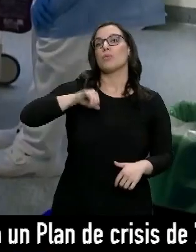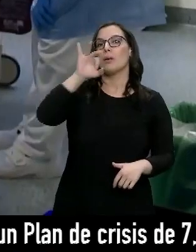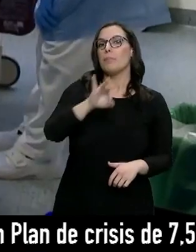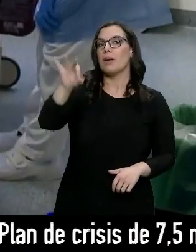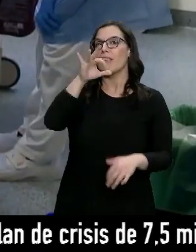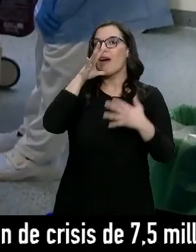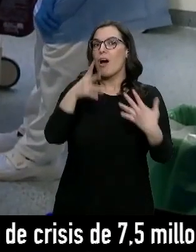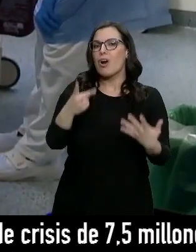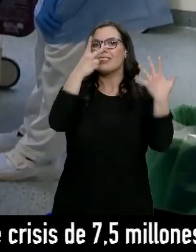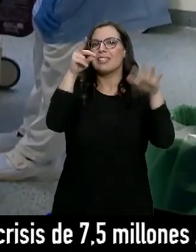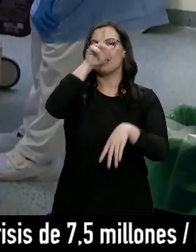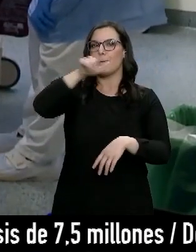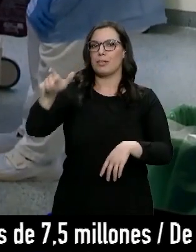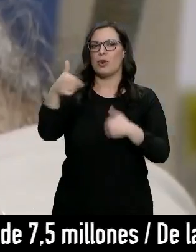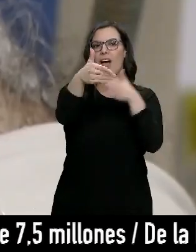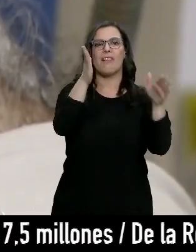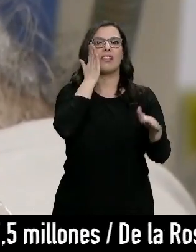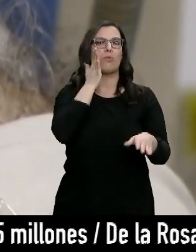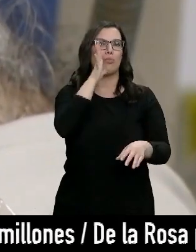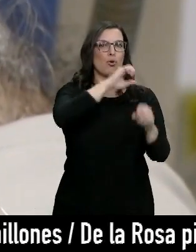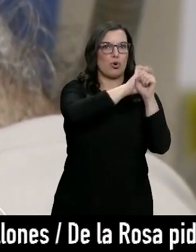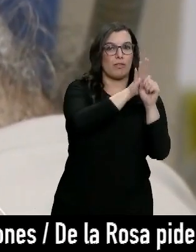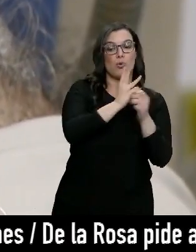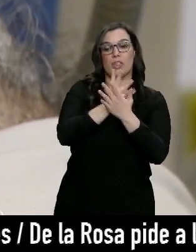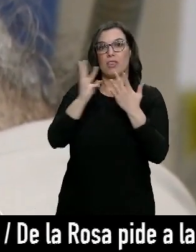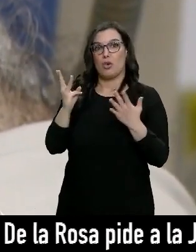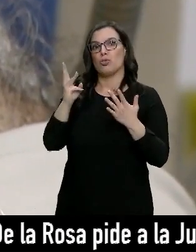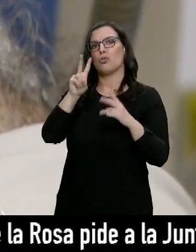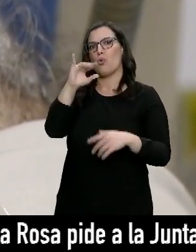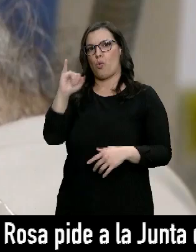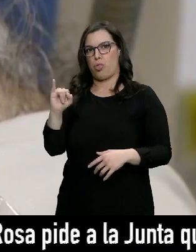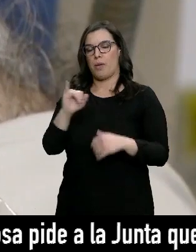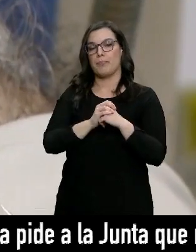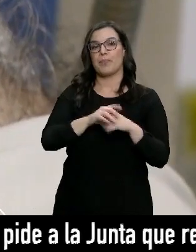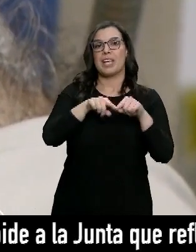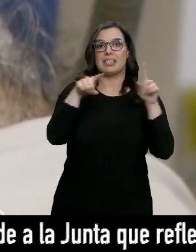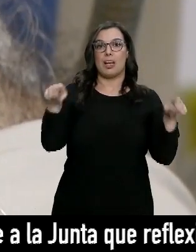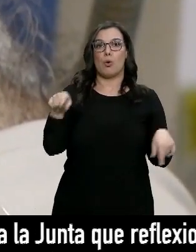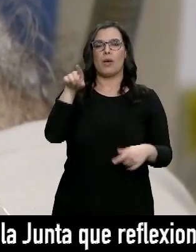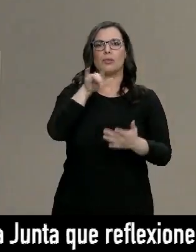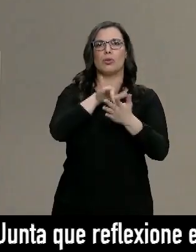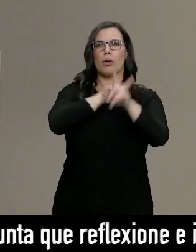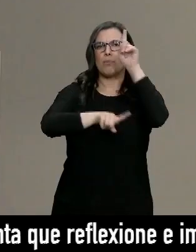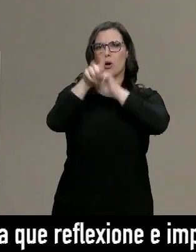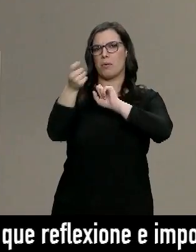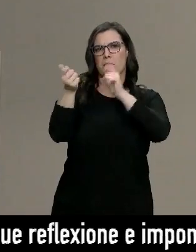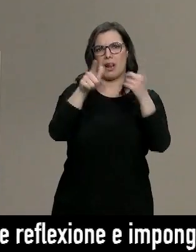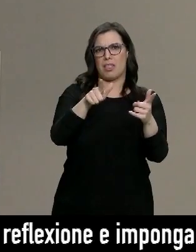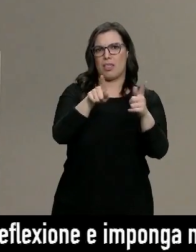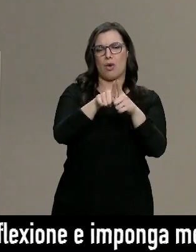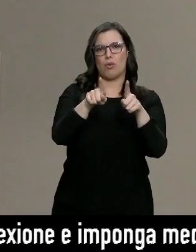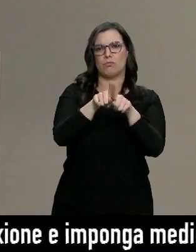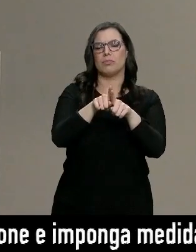70 pacientes ingresados en planta por coronavirus y 18 en la UCI. Segovia enfrenta un problema idéntico